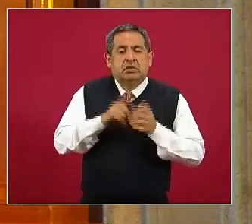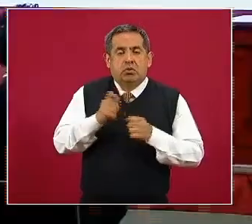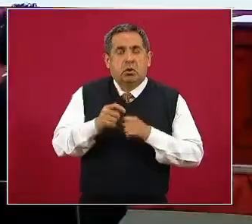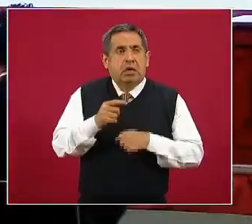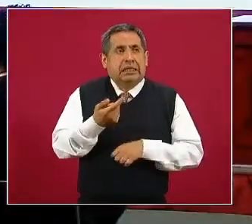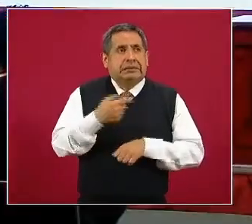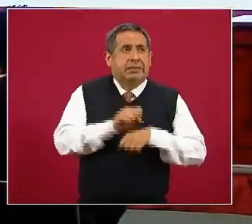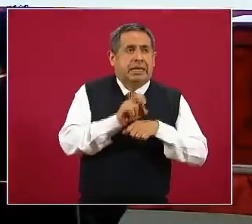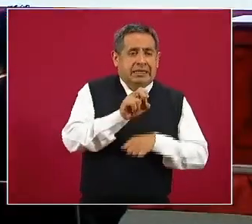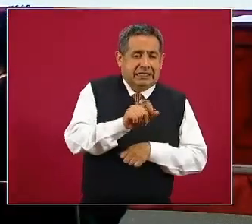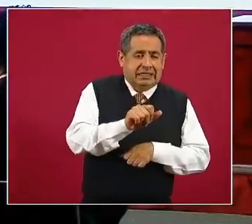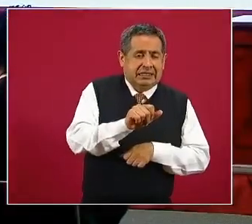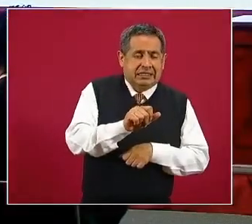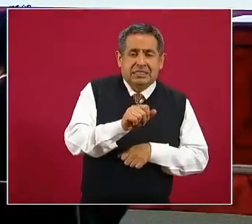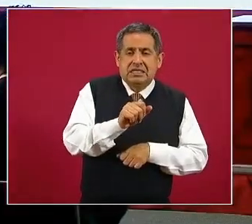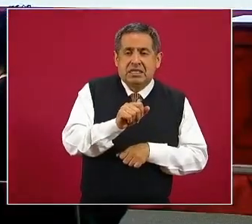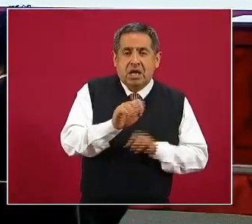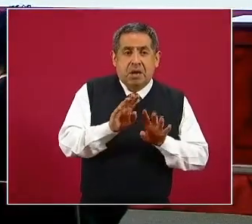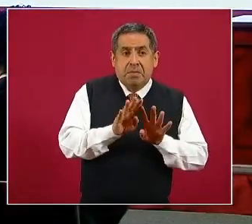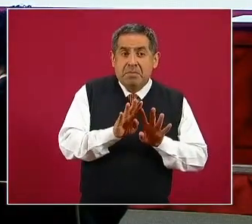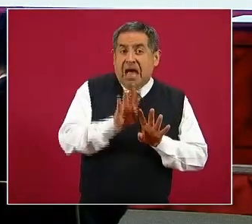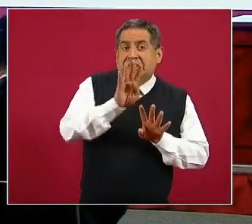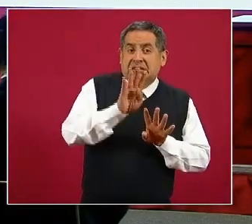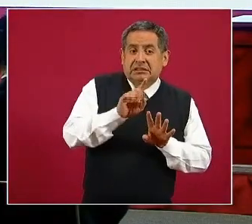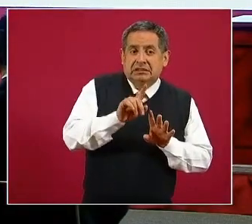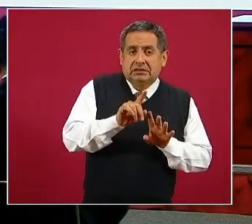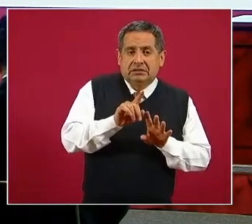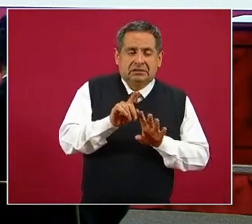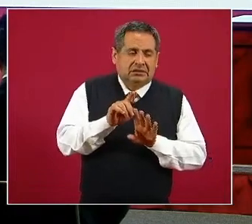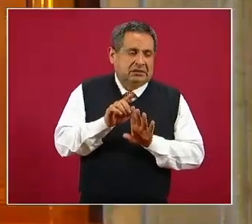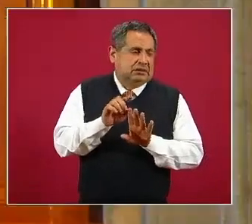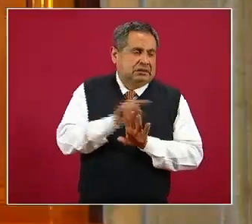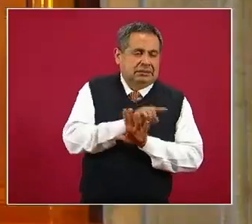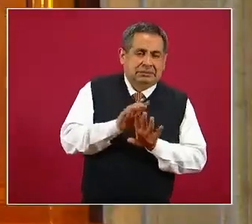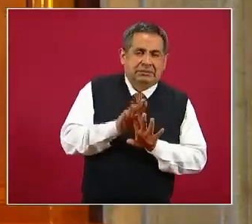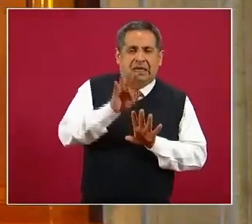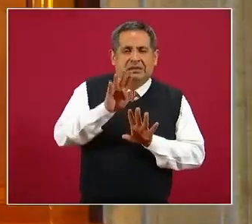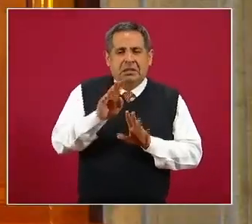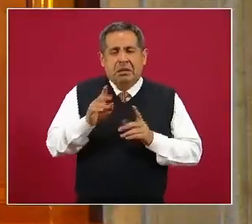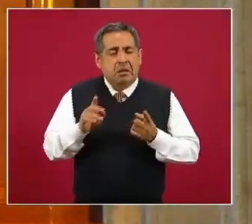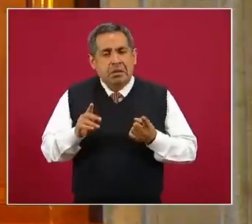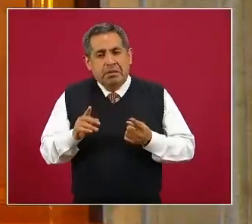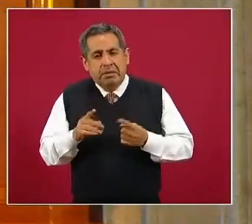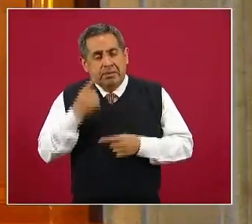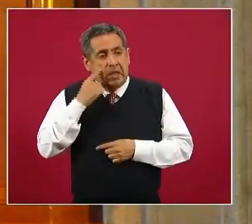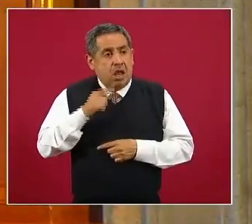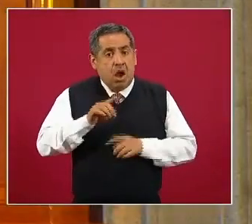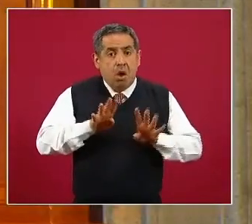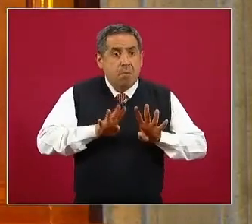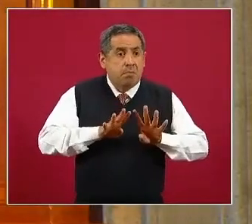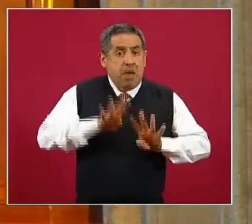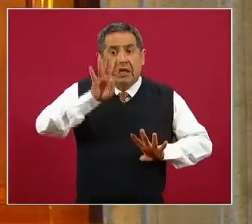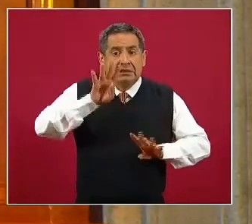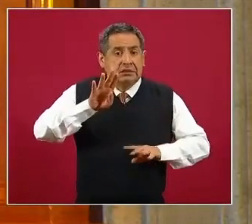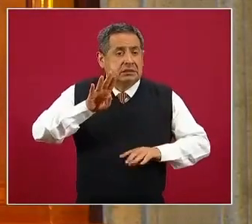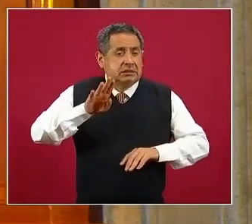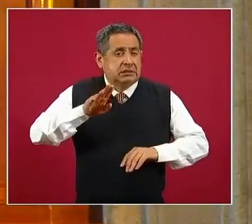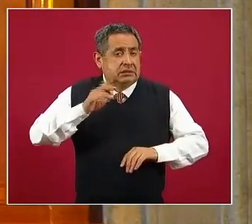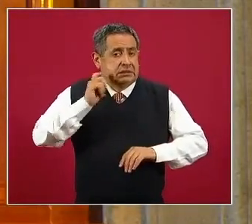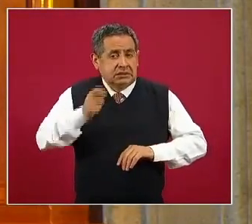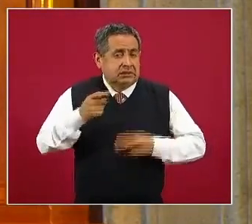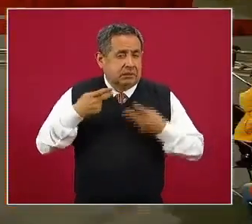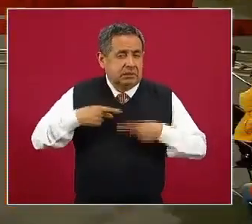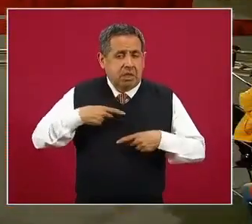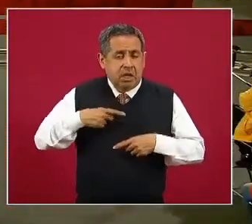de la semana 36, inclusive superior a las tres primeras, vemos que no porque se incremente el número